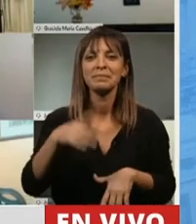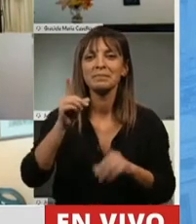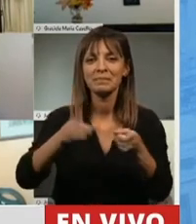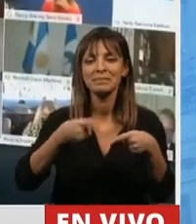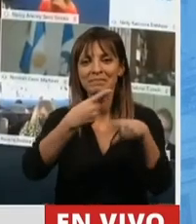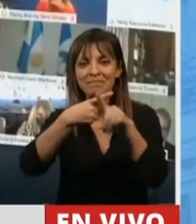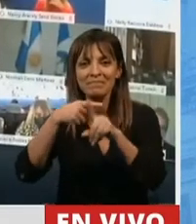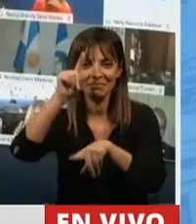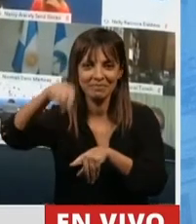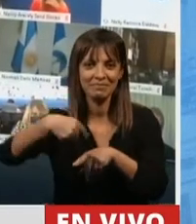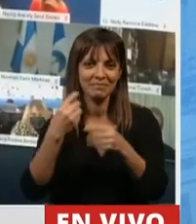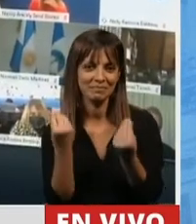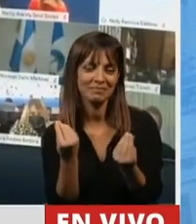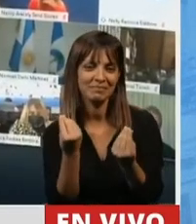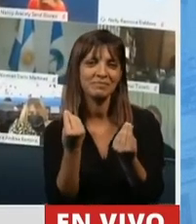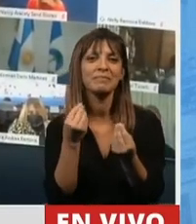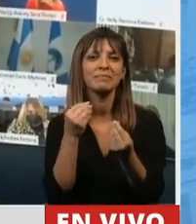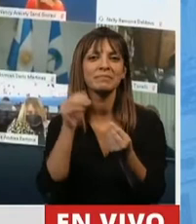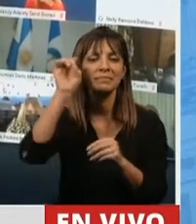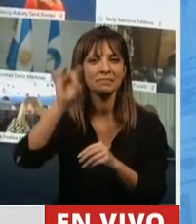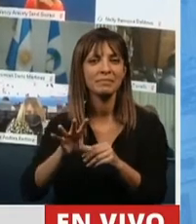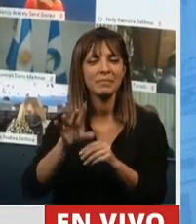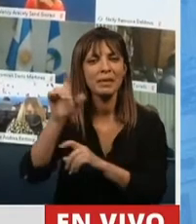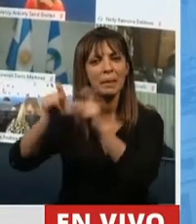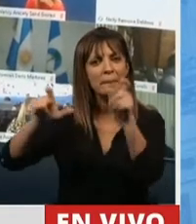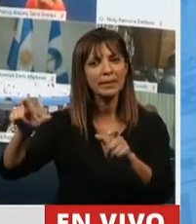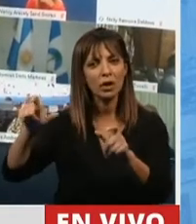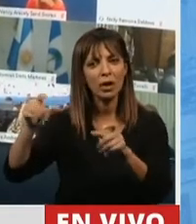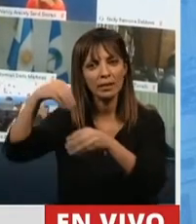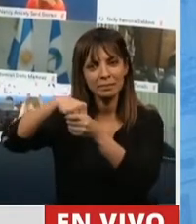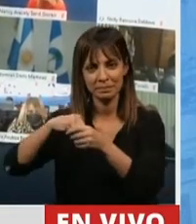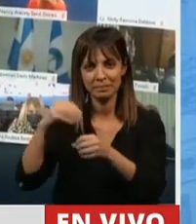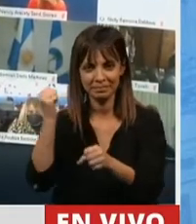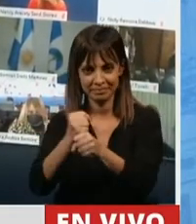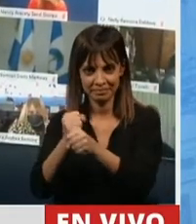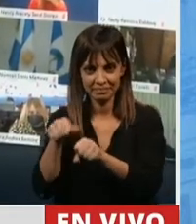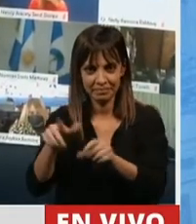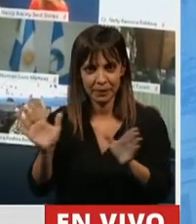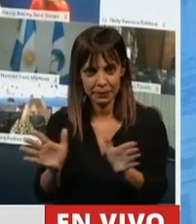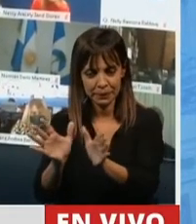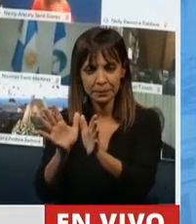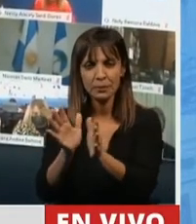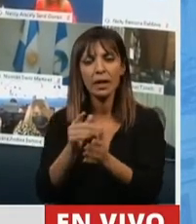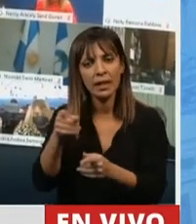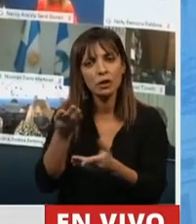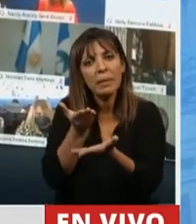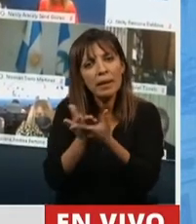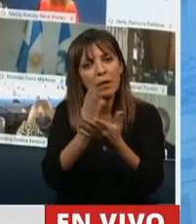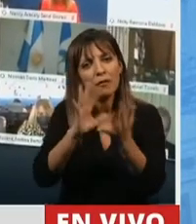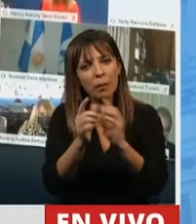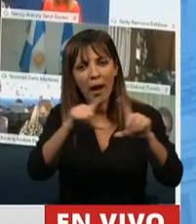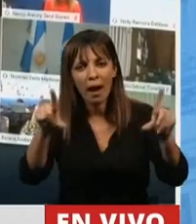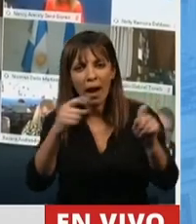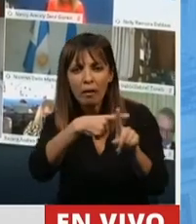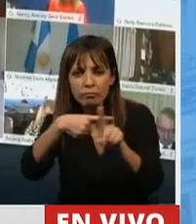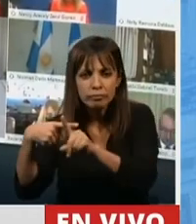calcula solamente sobre el personal afectado a la actividad promovida. Vamos a pedir que este cálculo se haga